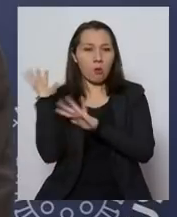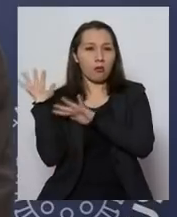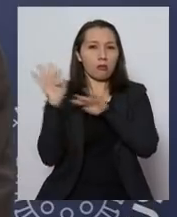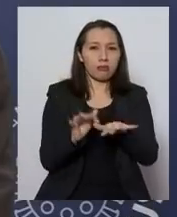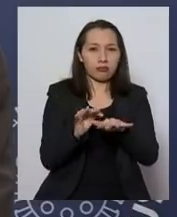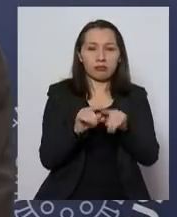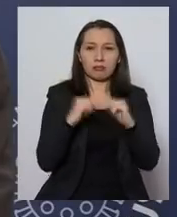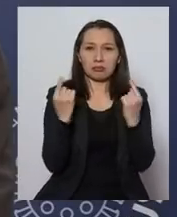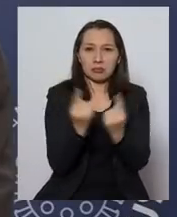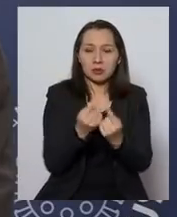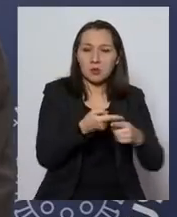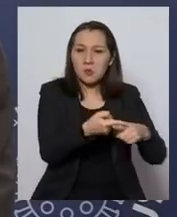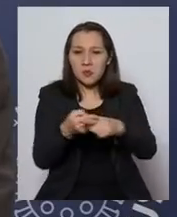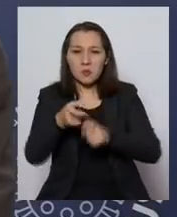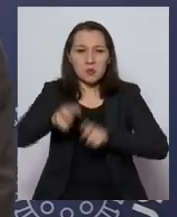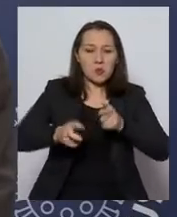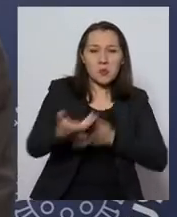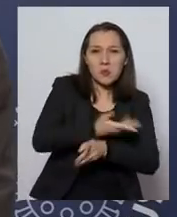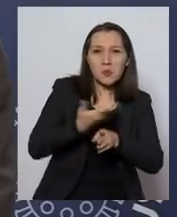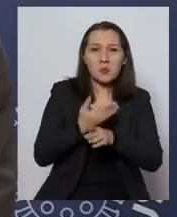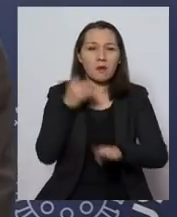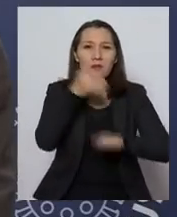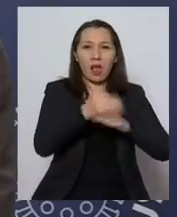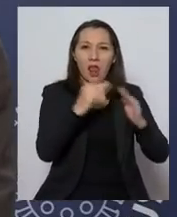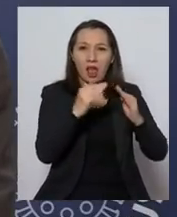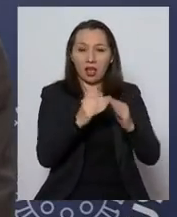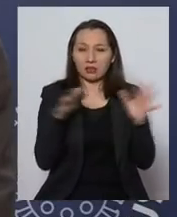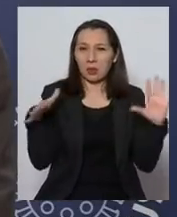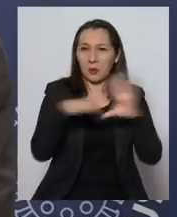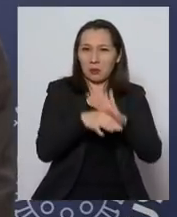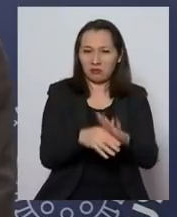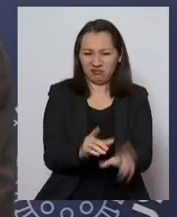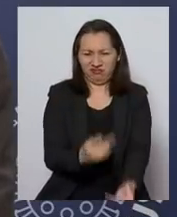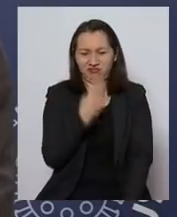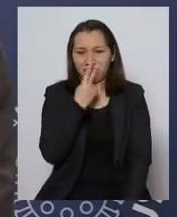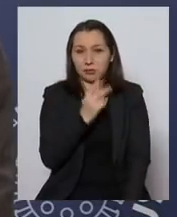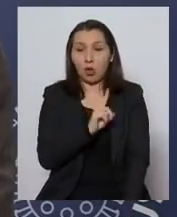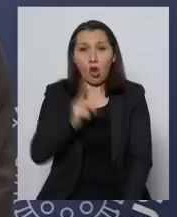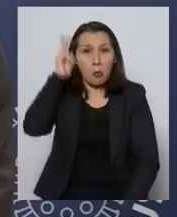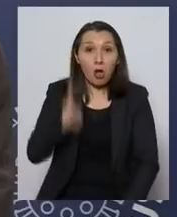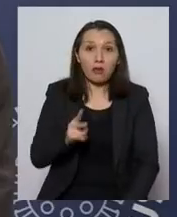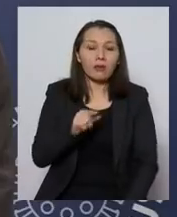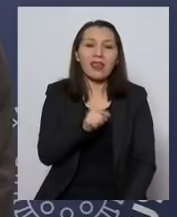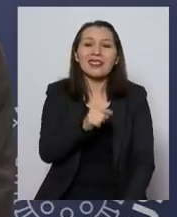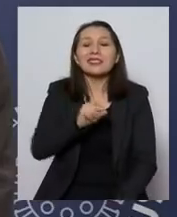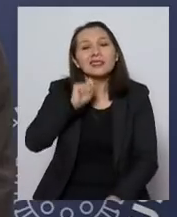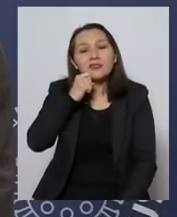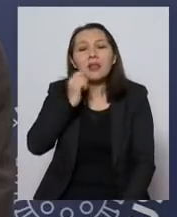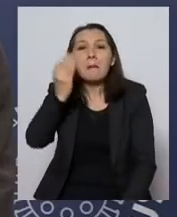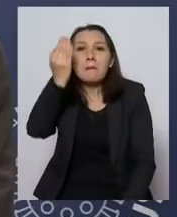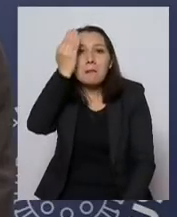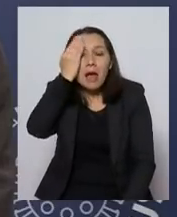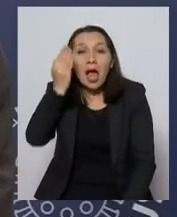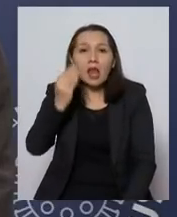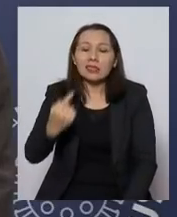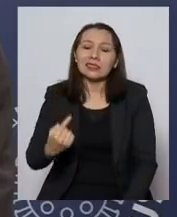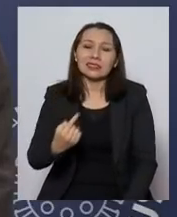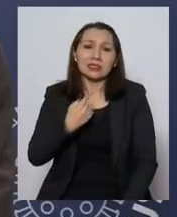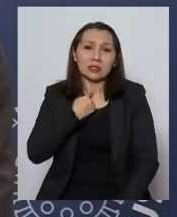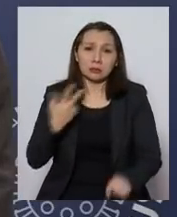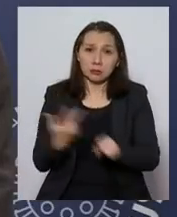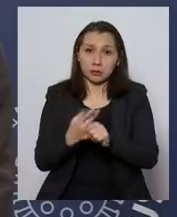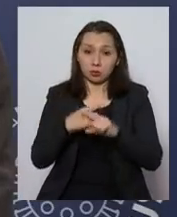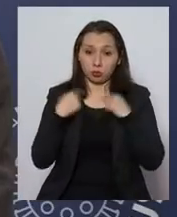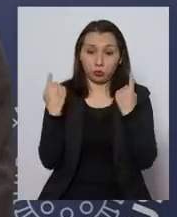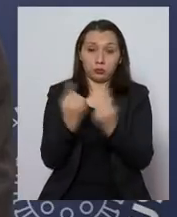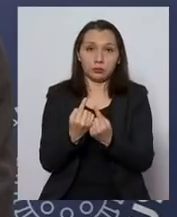social, que se junten muchas personas en una casa, si sabemos, no que eso está prohibido, que eso es malo, nos produce un daño a